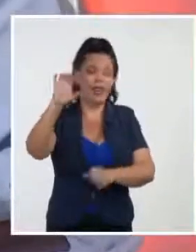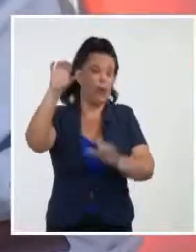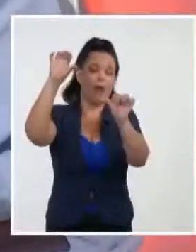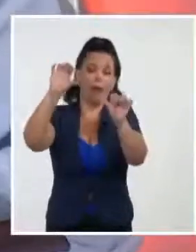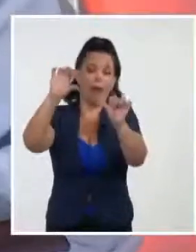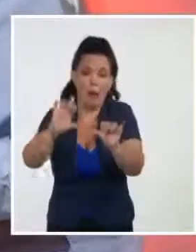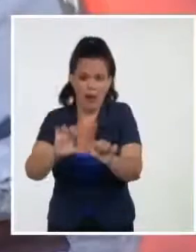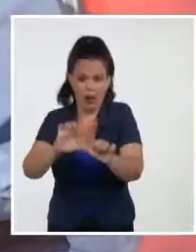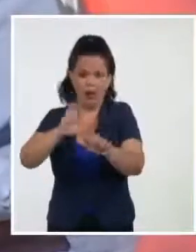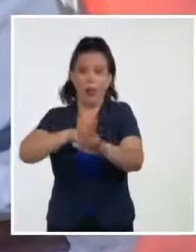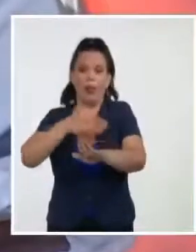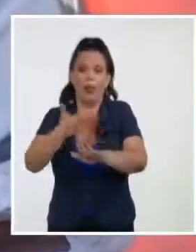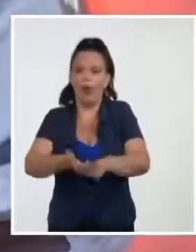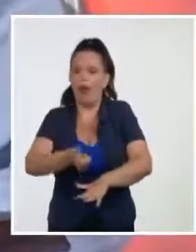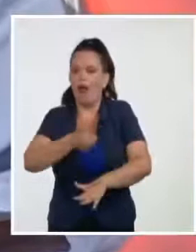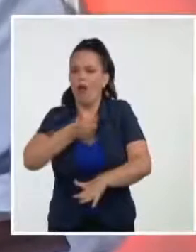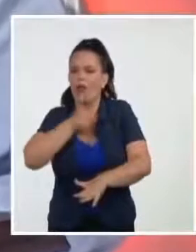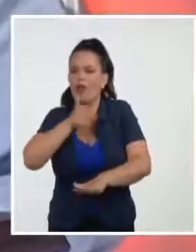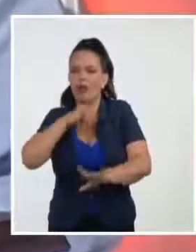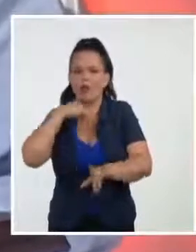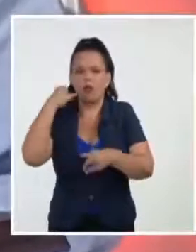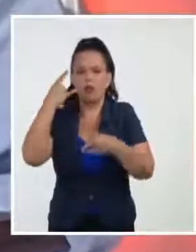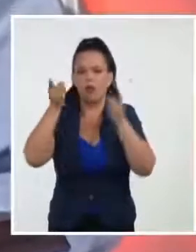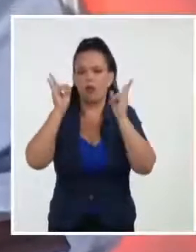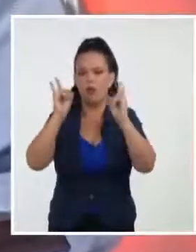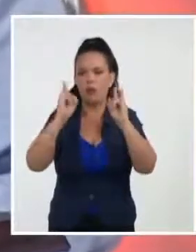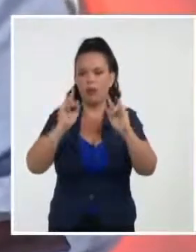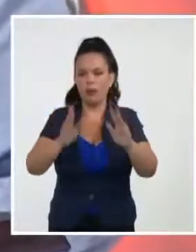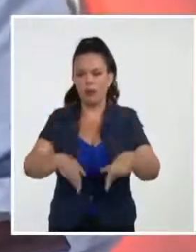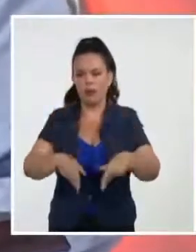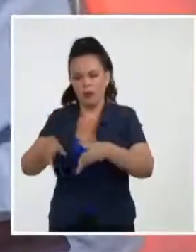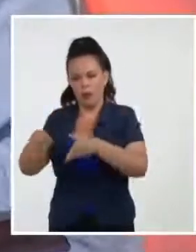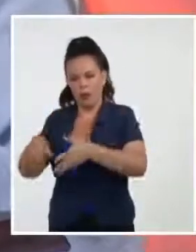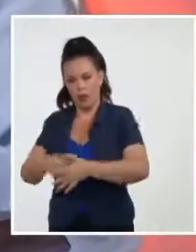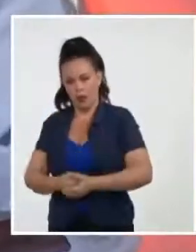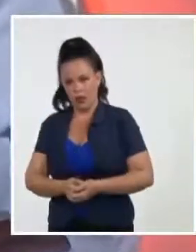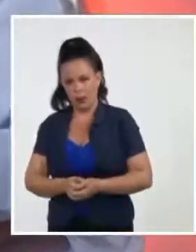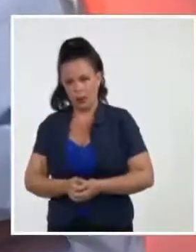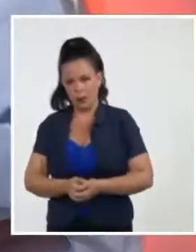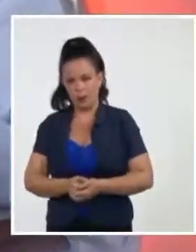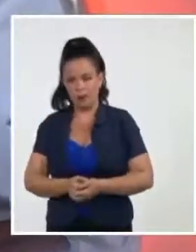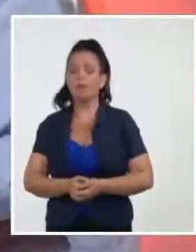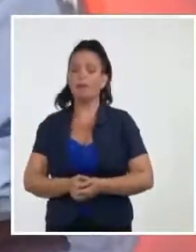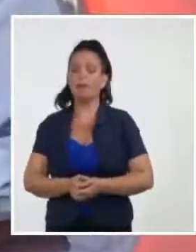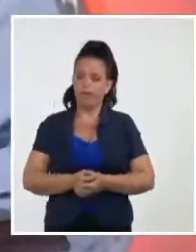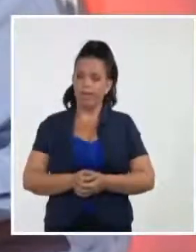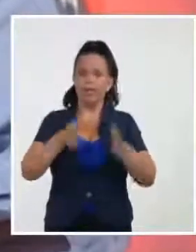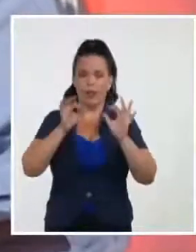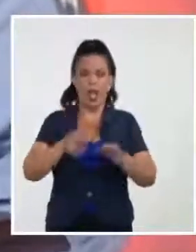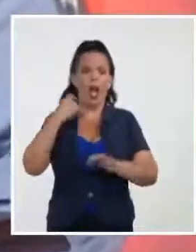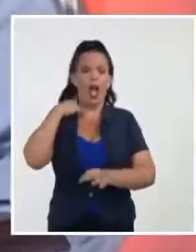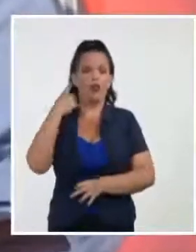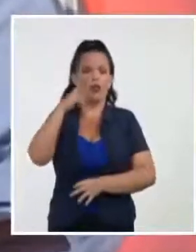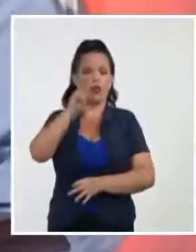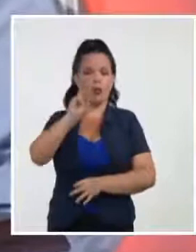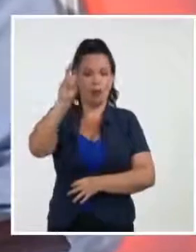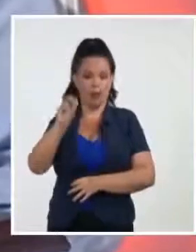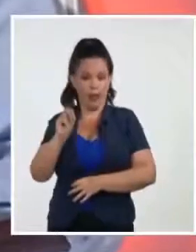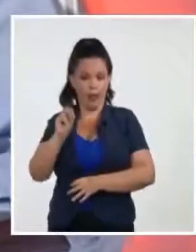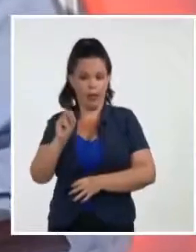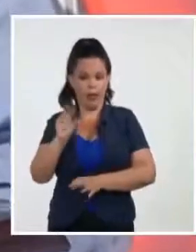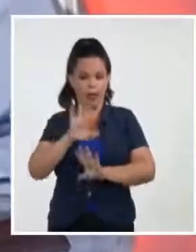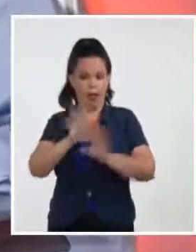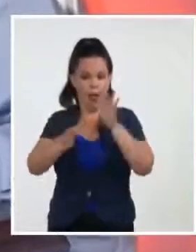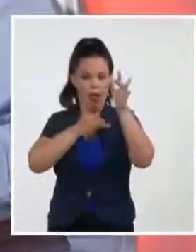fallecimiento. Eso es lo que se ha introducido en nuestro país, que tuvimos un año 2020. Vamos directamente a